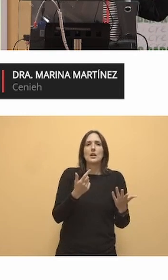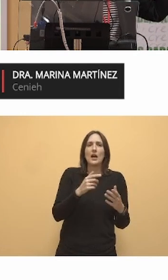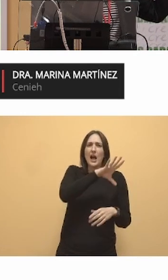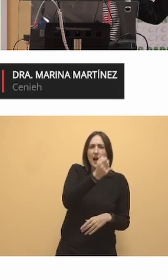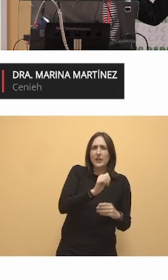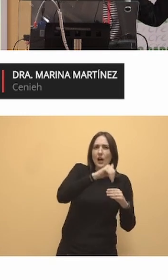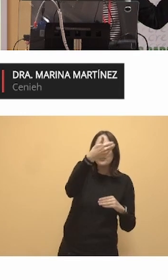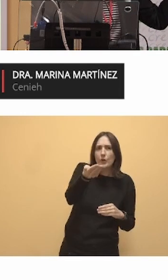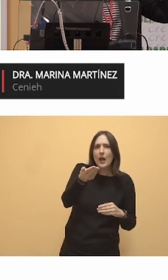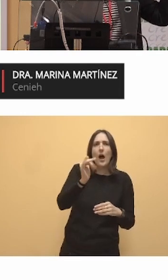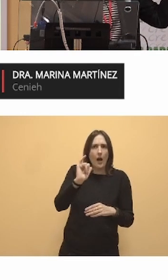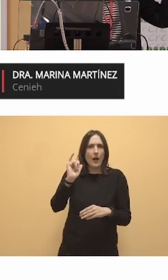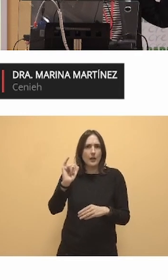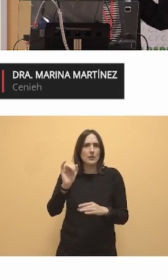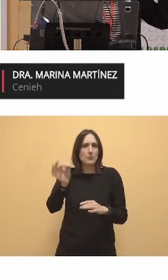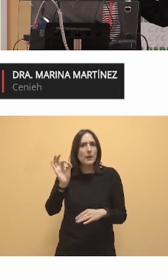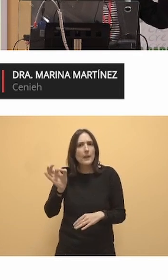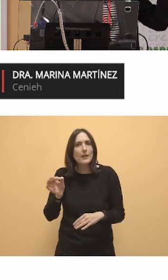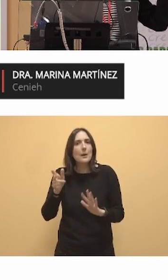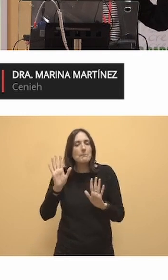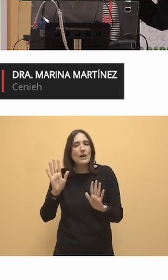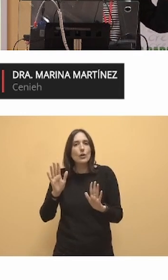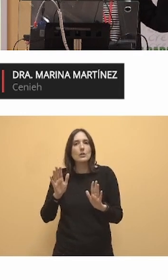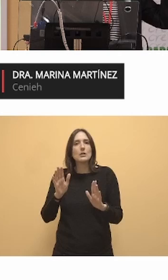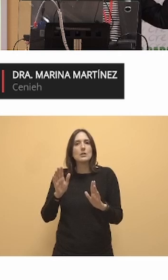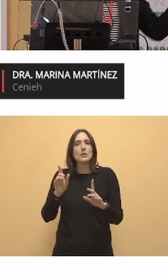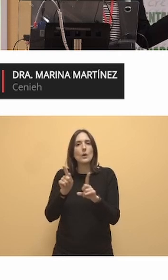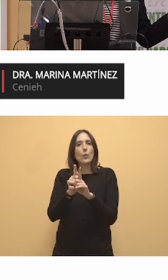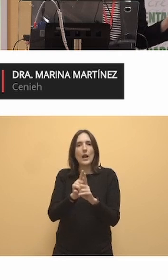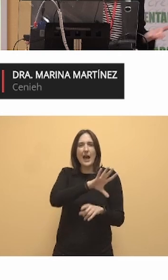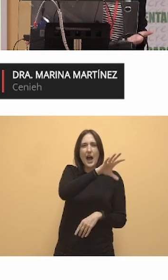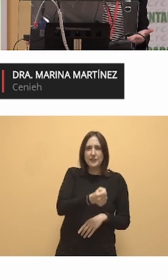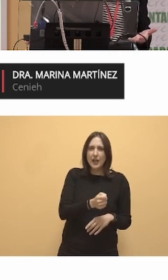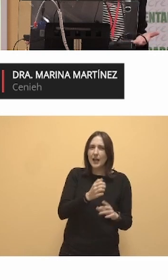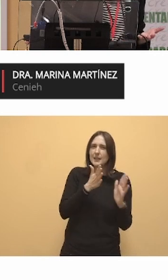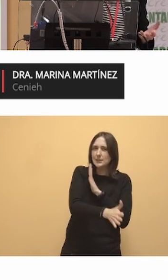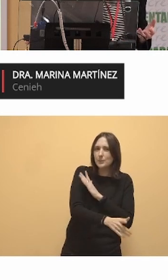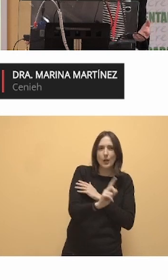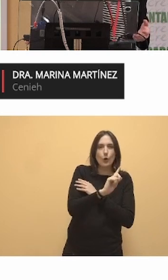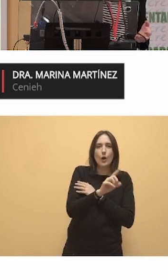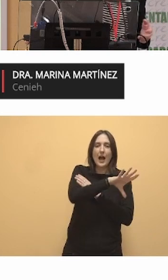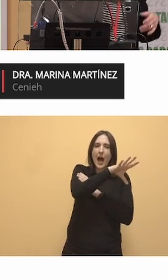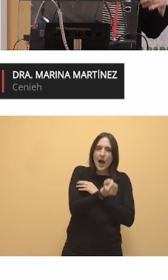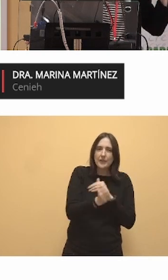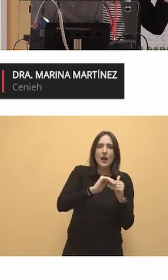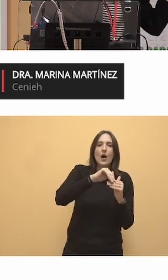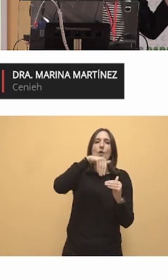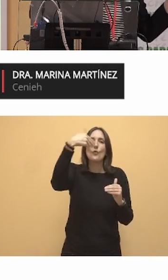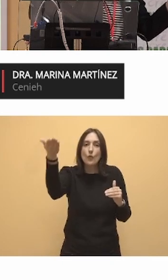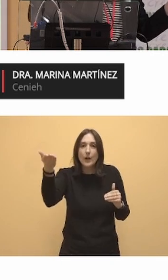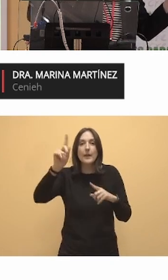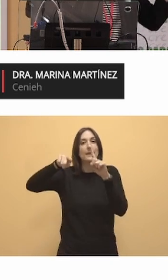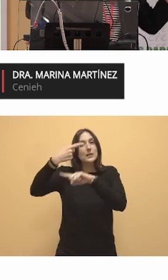África ha existido, es cierto, pero no siempre hemos tenido que salir de África. Hemos salido de África y luego, en